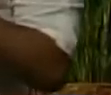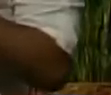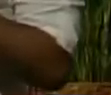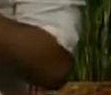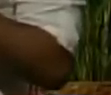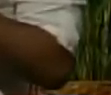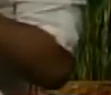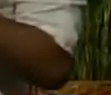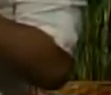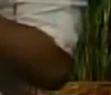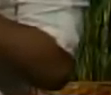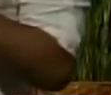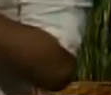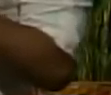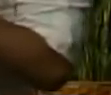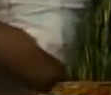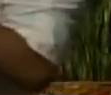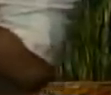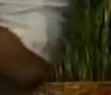difícil?